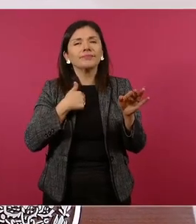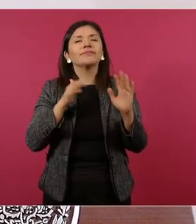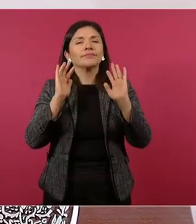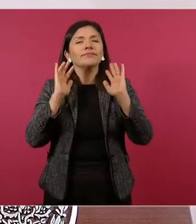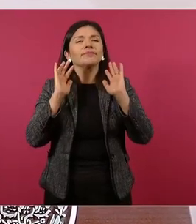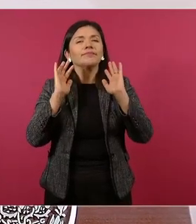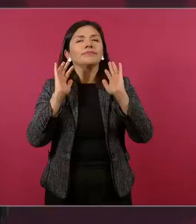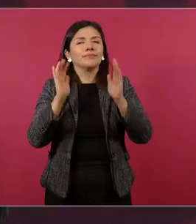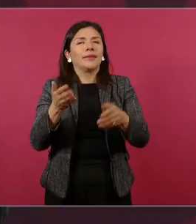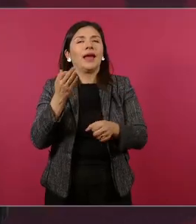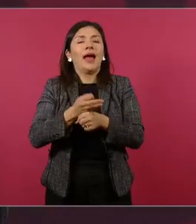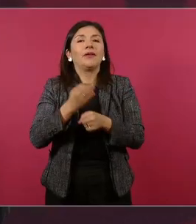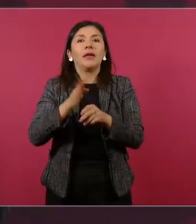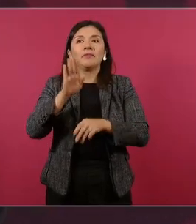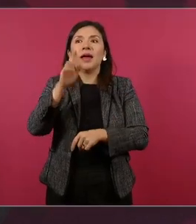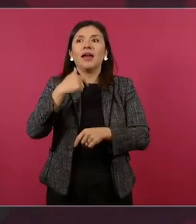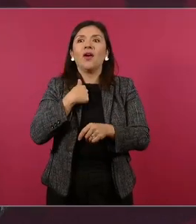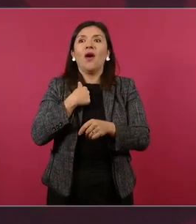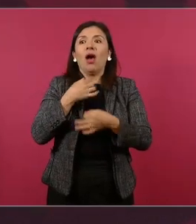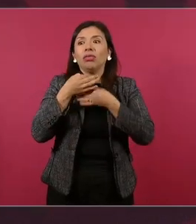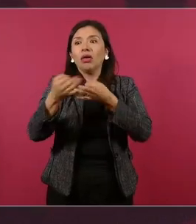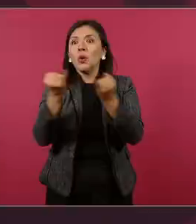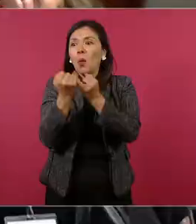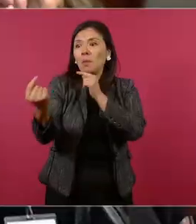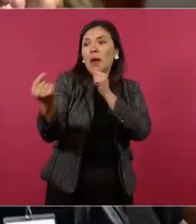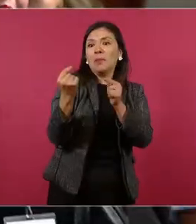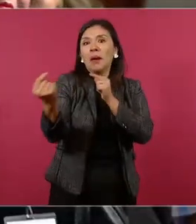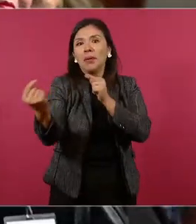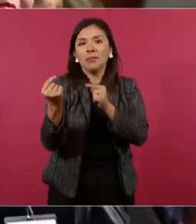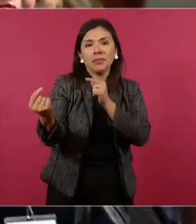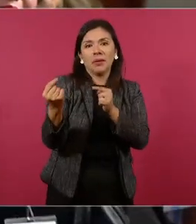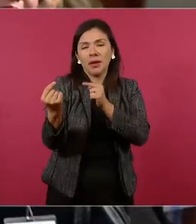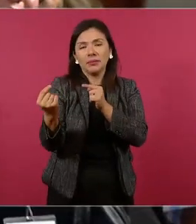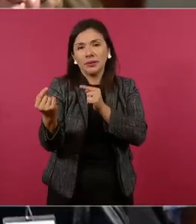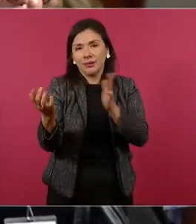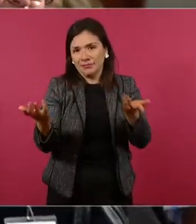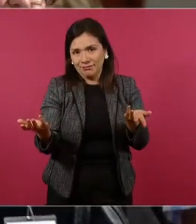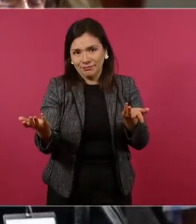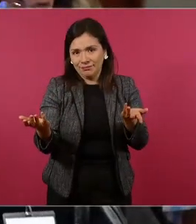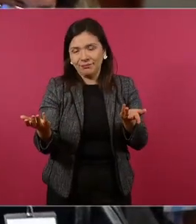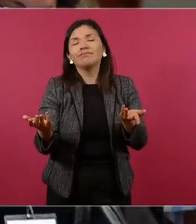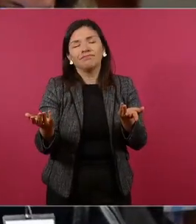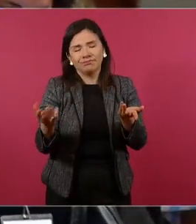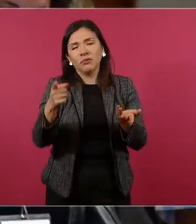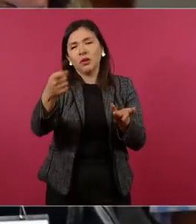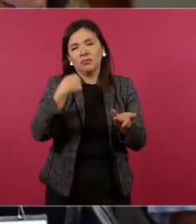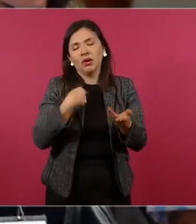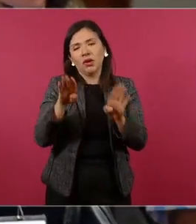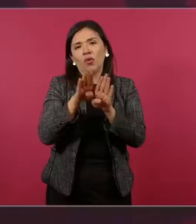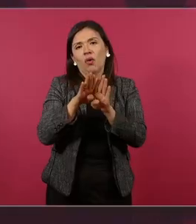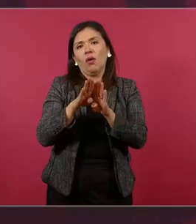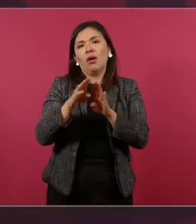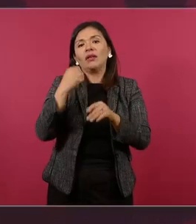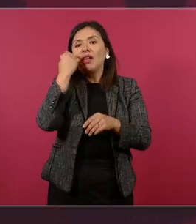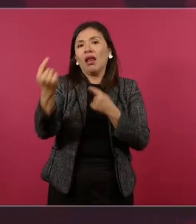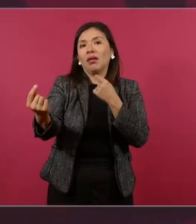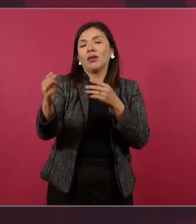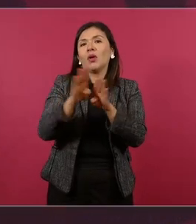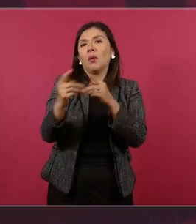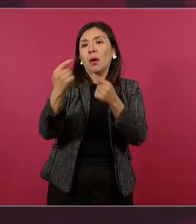en la provocación reina este no lo estoy provocando no lo estoy provocando no